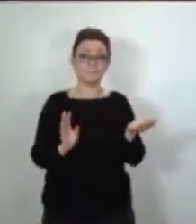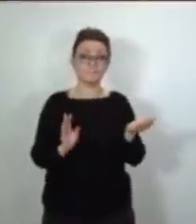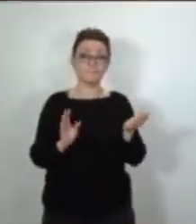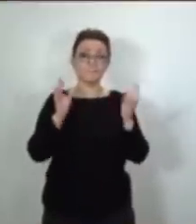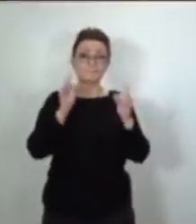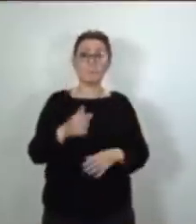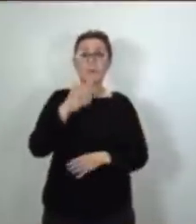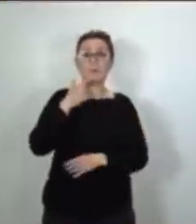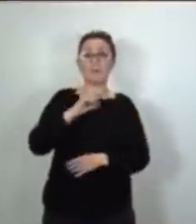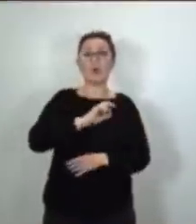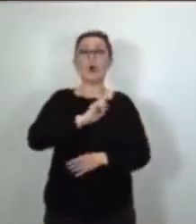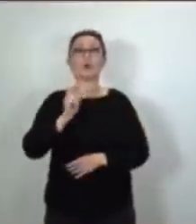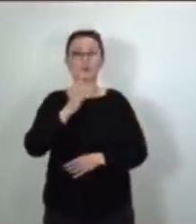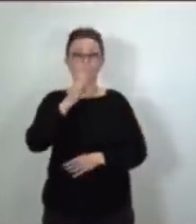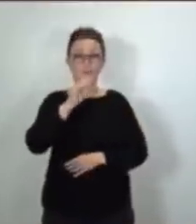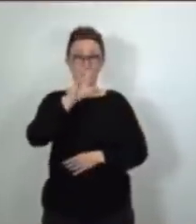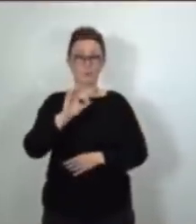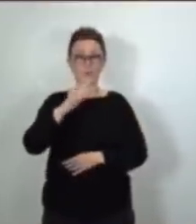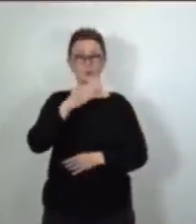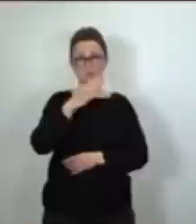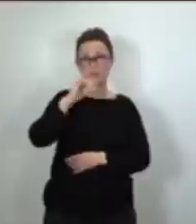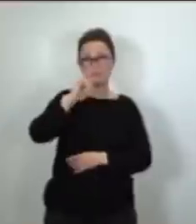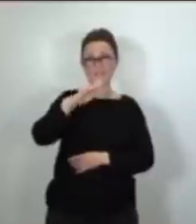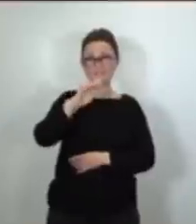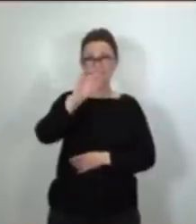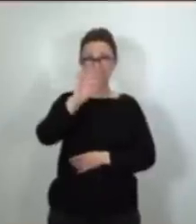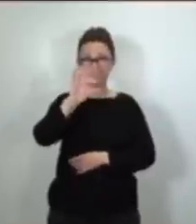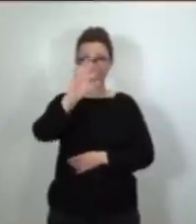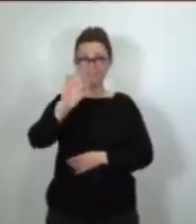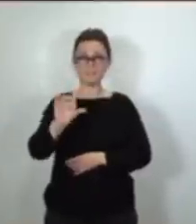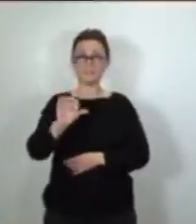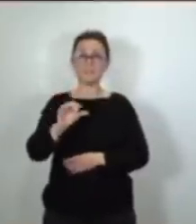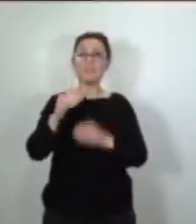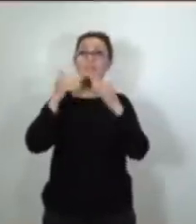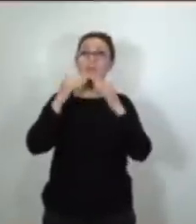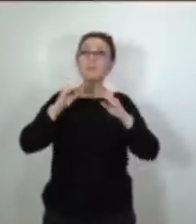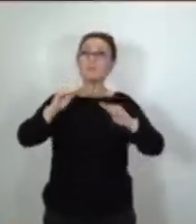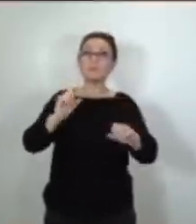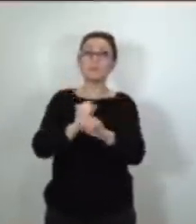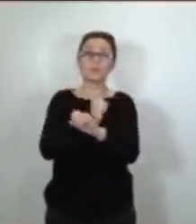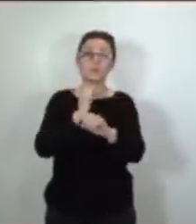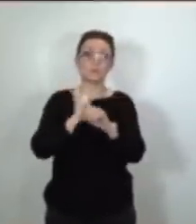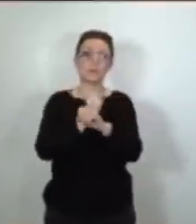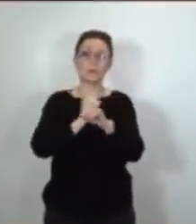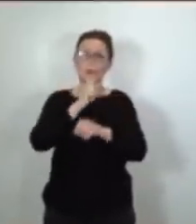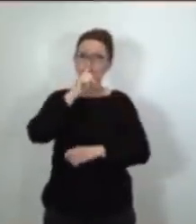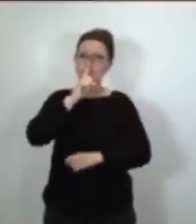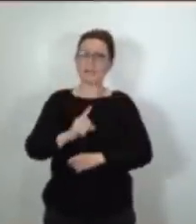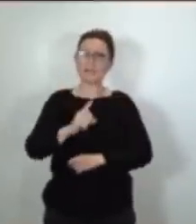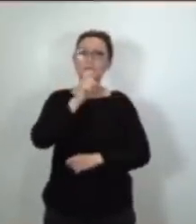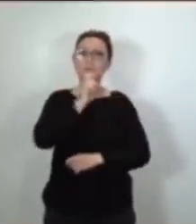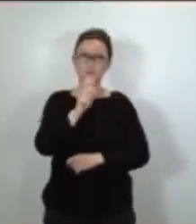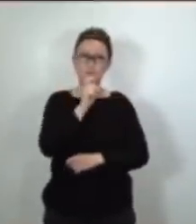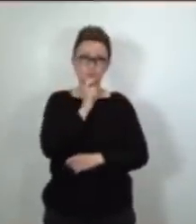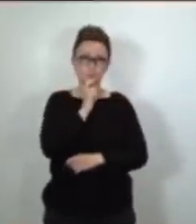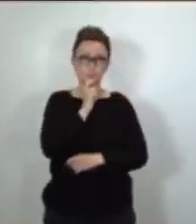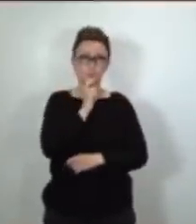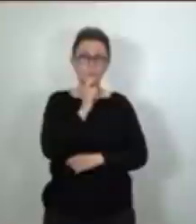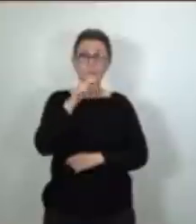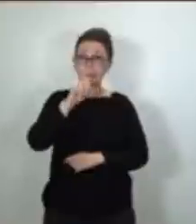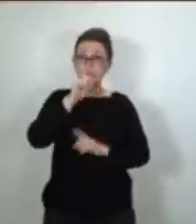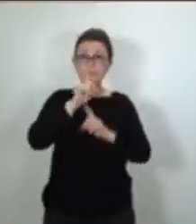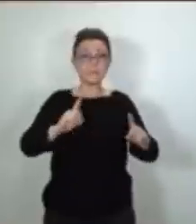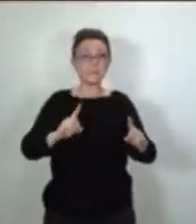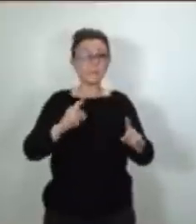Iglesias. Gracias, querido vicepresidente, por tu trabajo a lo largo de este año complejo. En este año nos has demostrado que se